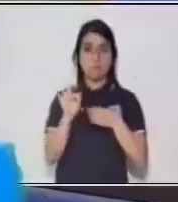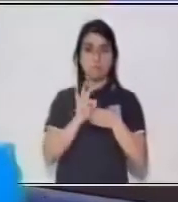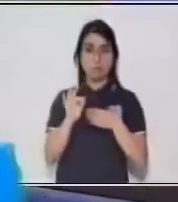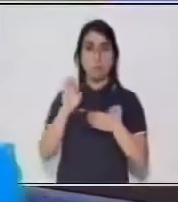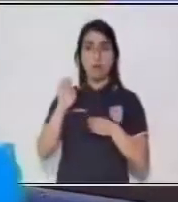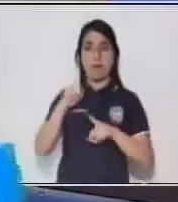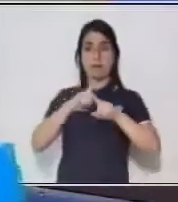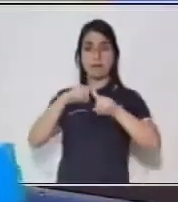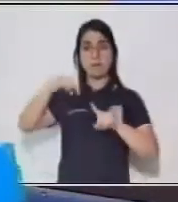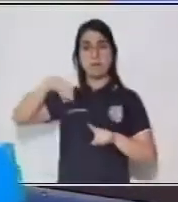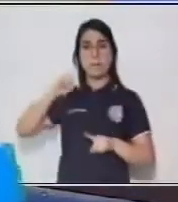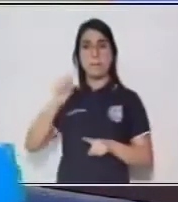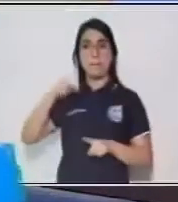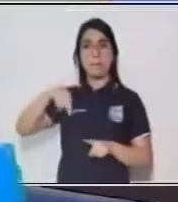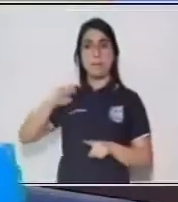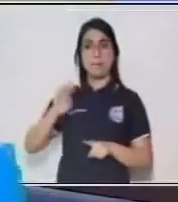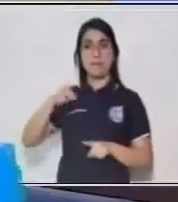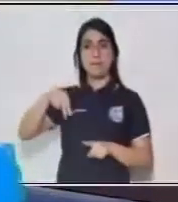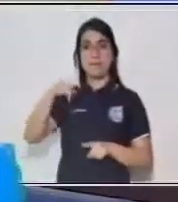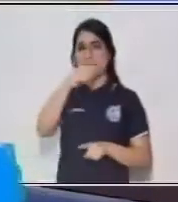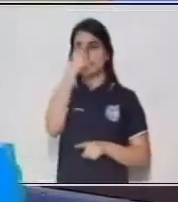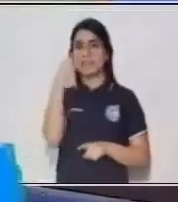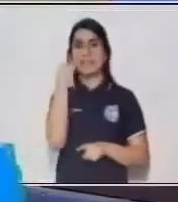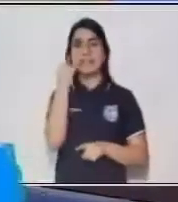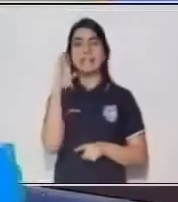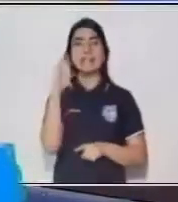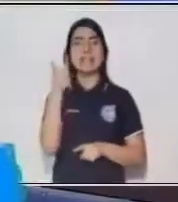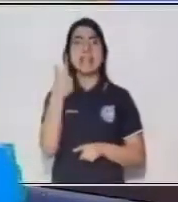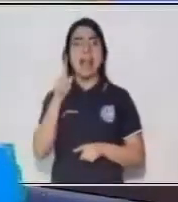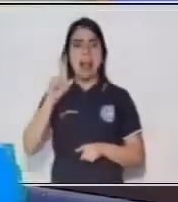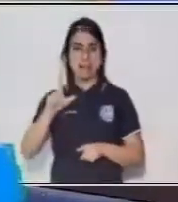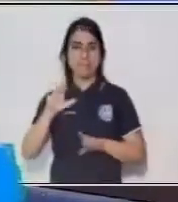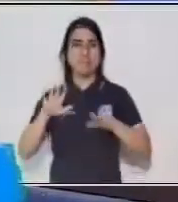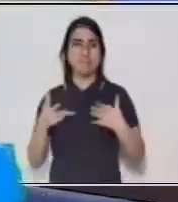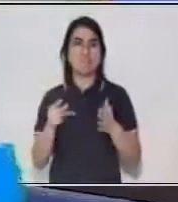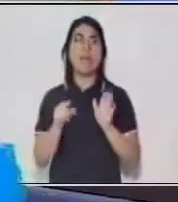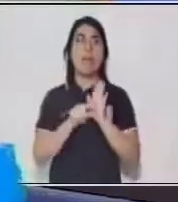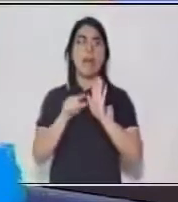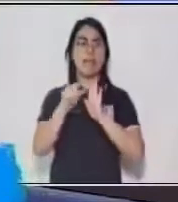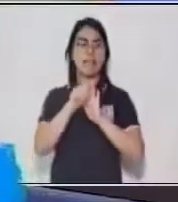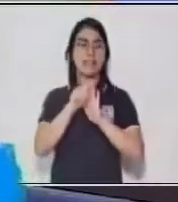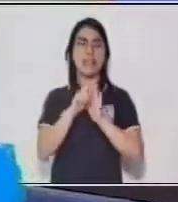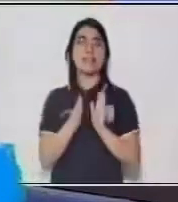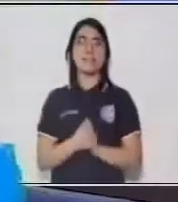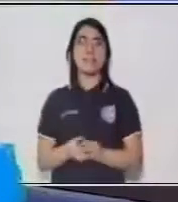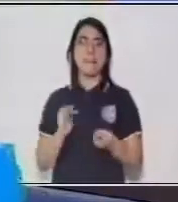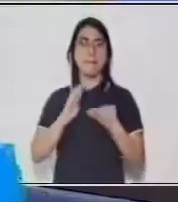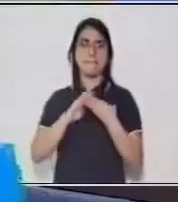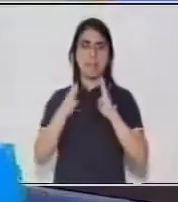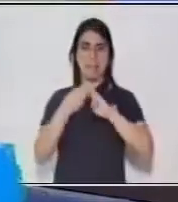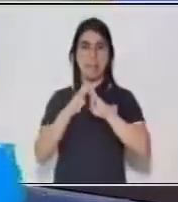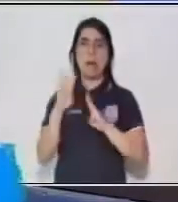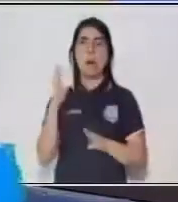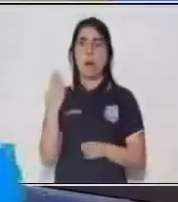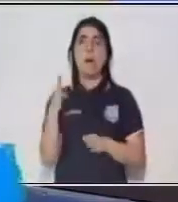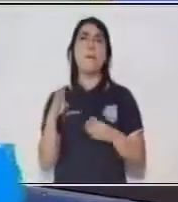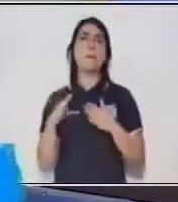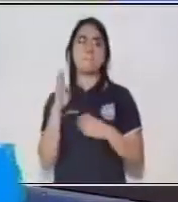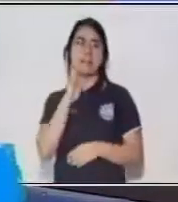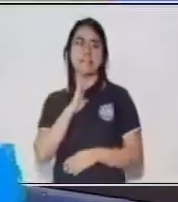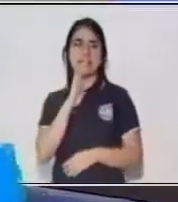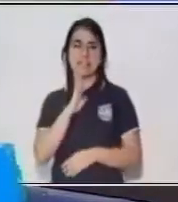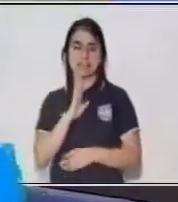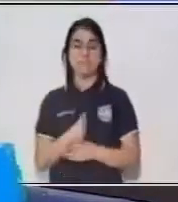del área de matemática para el grado de cuarto bachillerato. Si en casa de alguna persona con discapacidad, este tema le